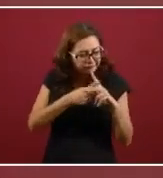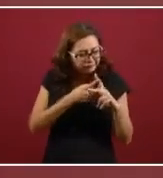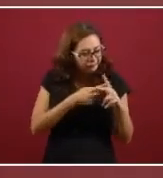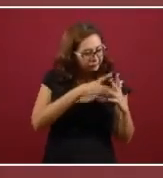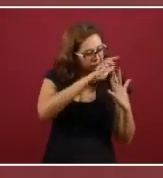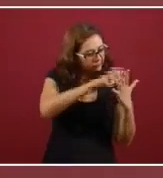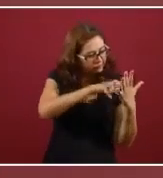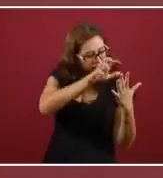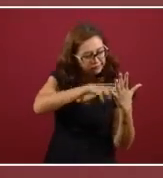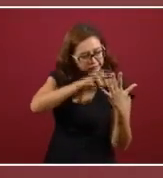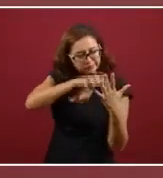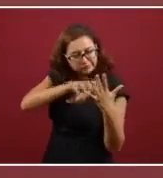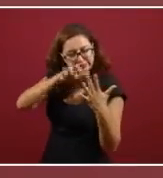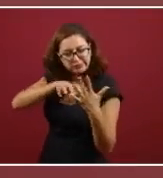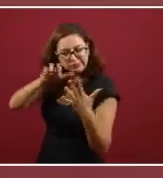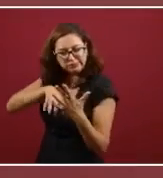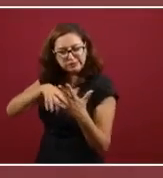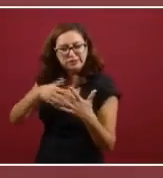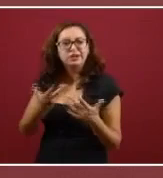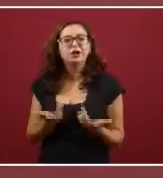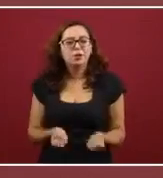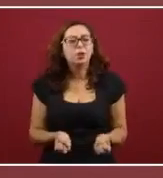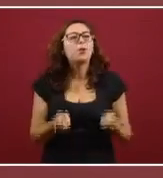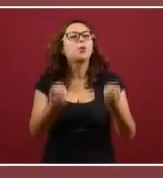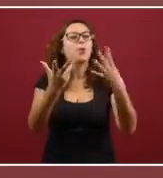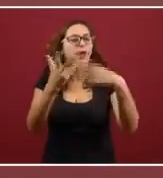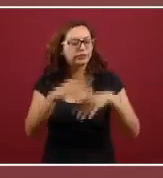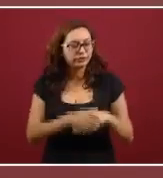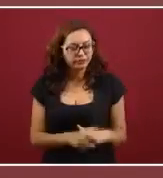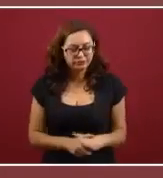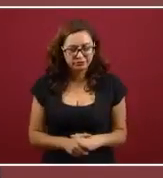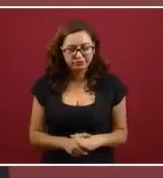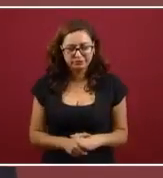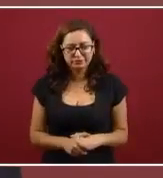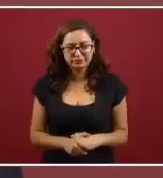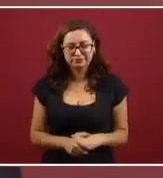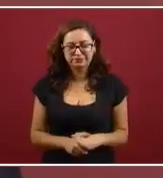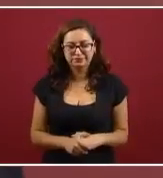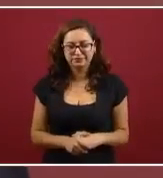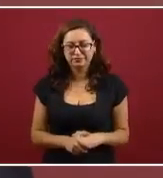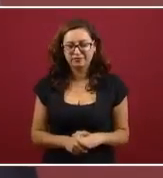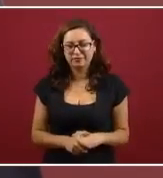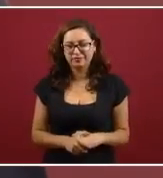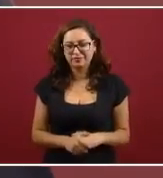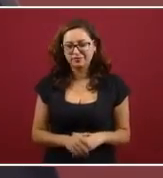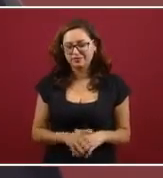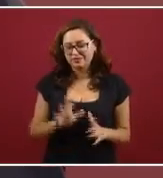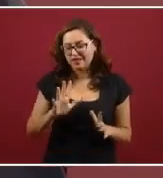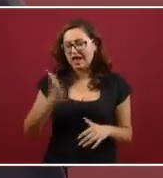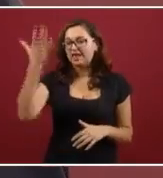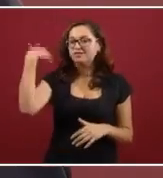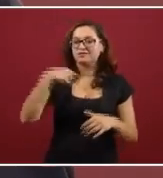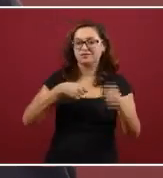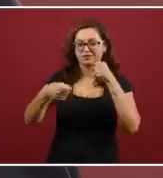Por eso había un periodista que el maestro Reyes Razo seguramente conoció,